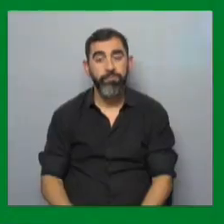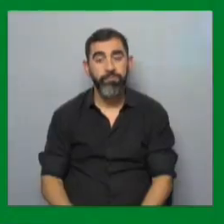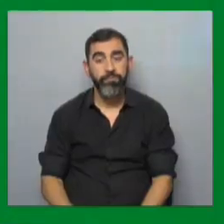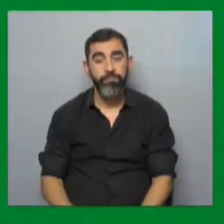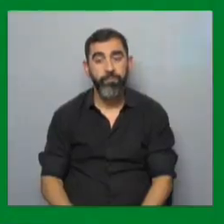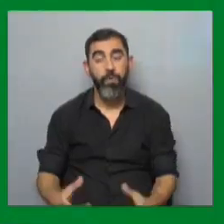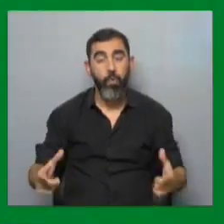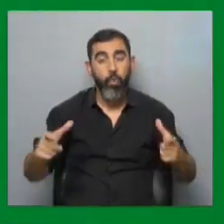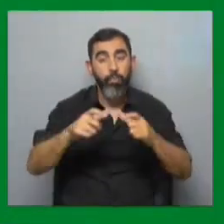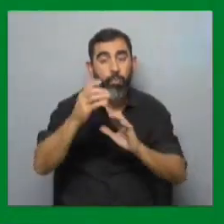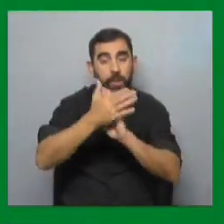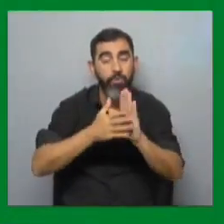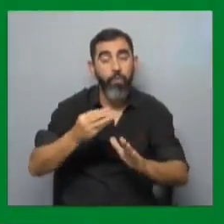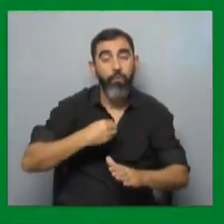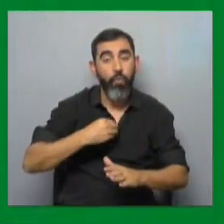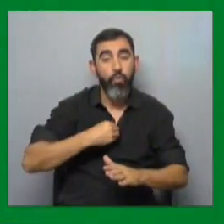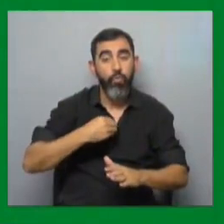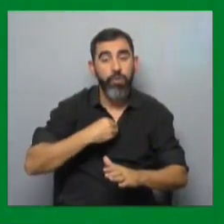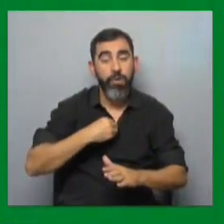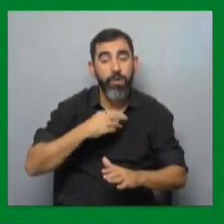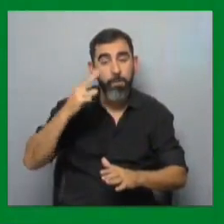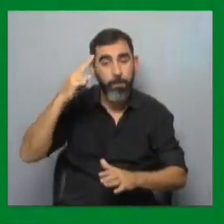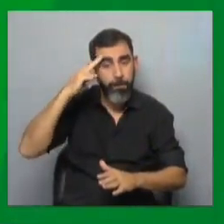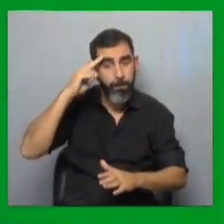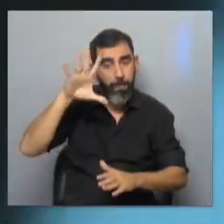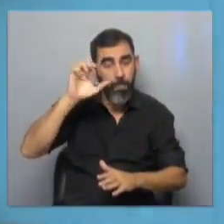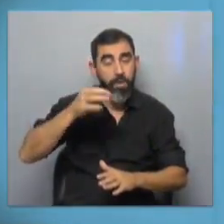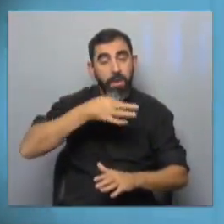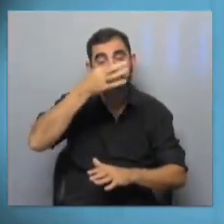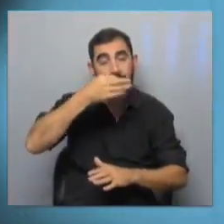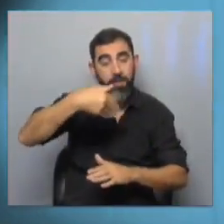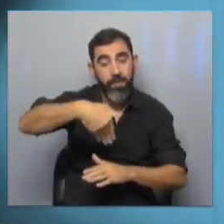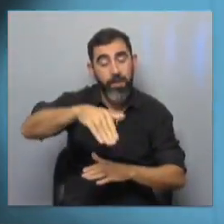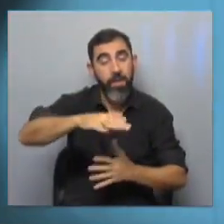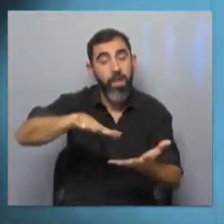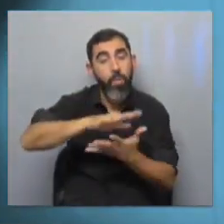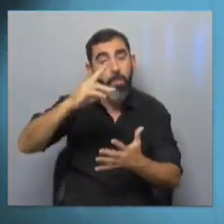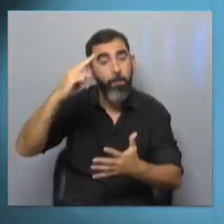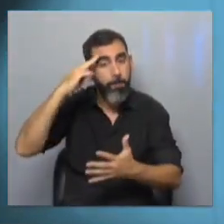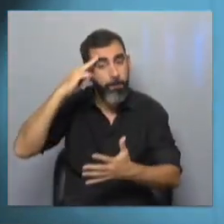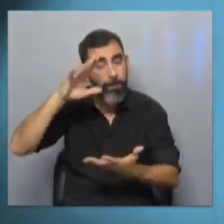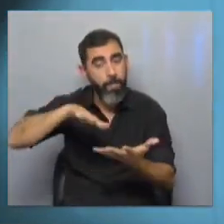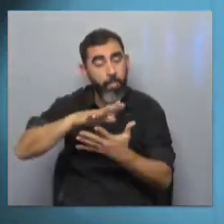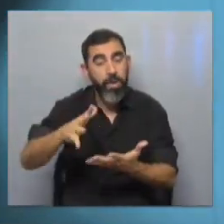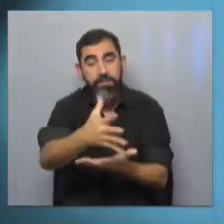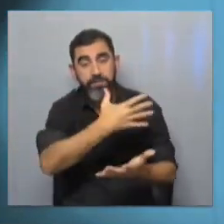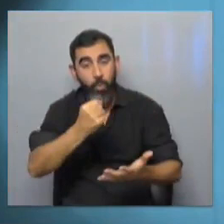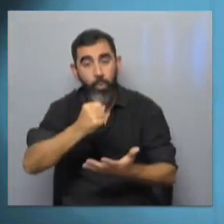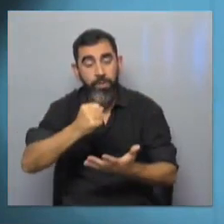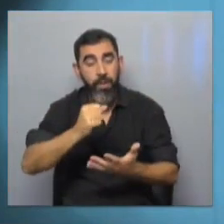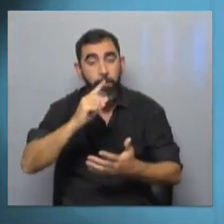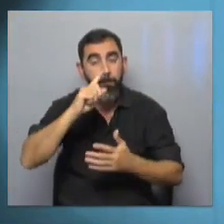Otros temas, la Comisión Nacional Honoraria de Sitios de Memoria declarará en los próximos días como sitio de memoria el lugar donde fue secuestrada en el